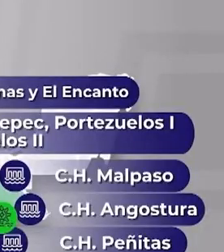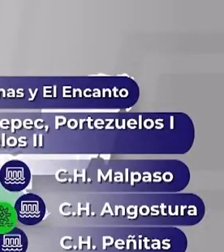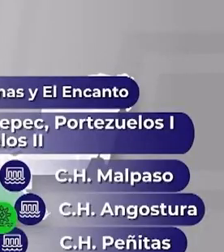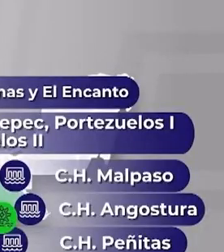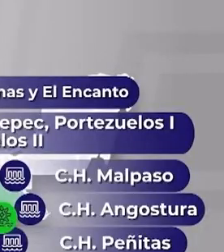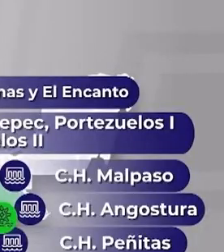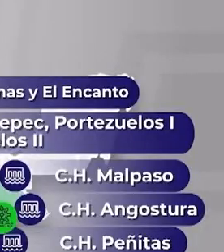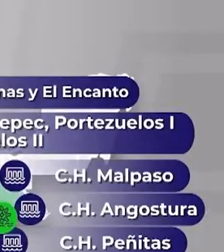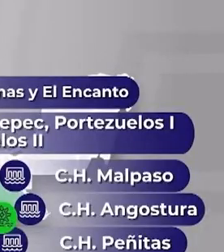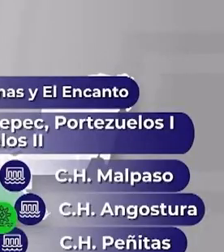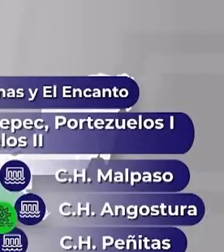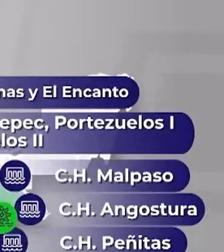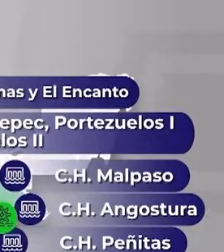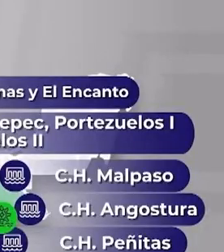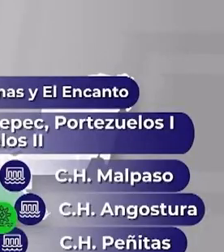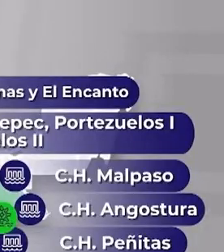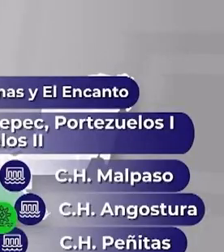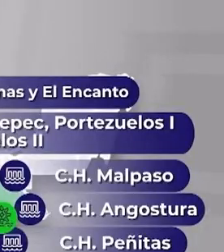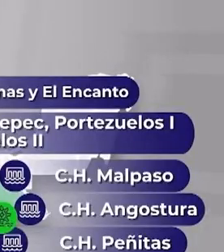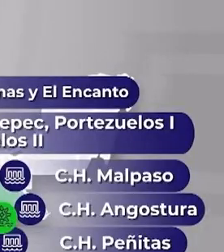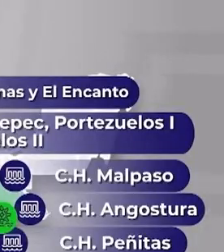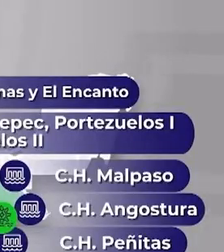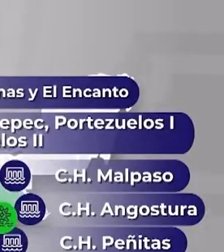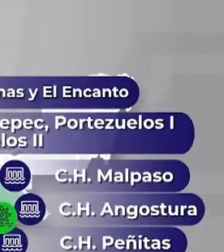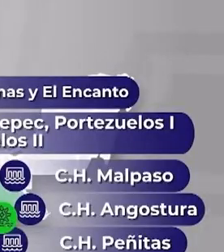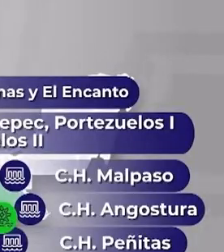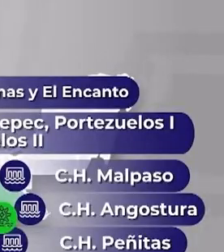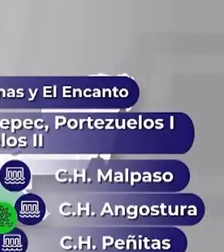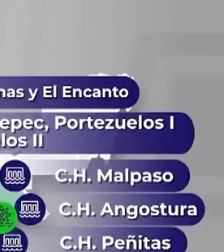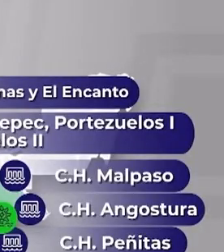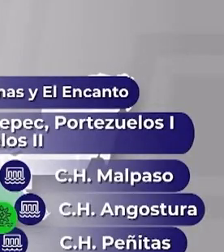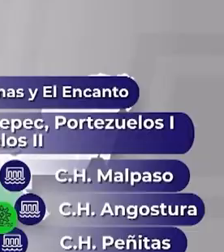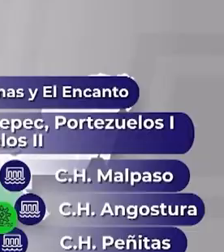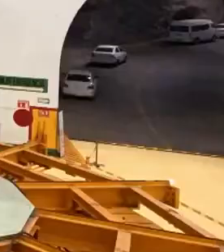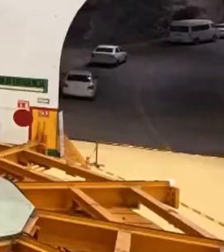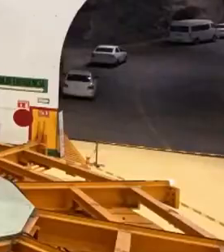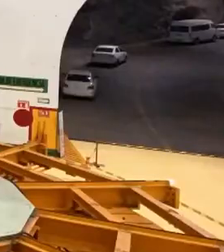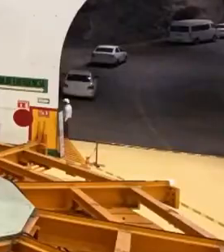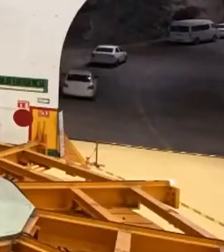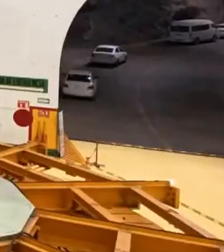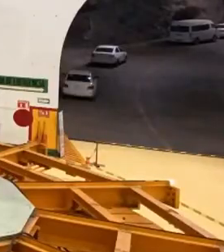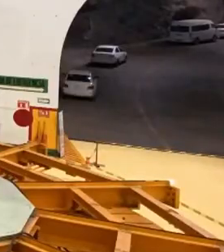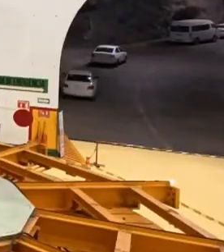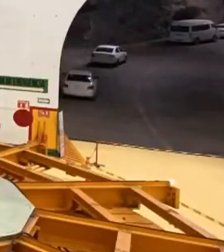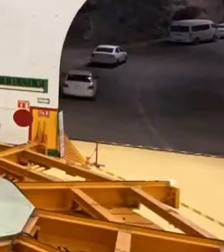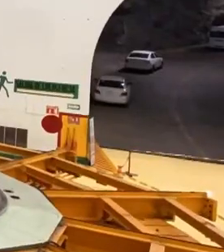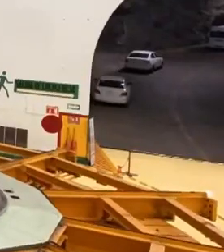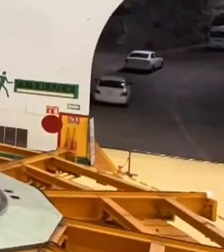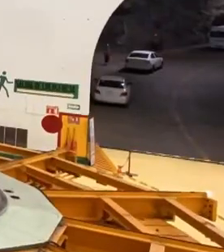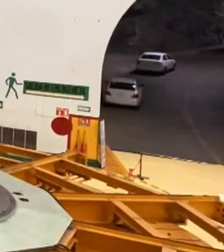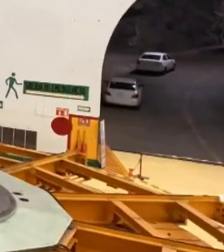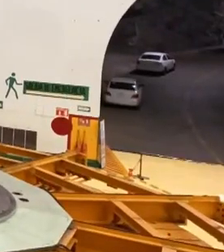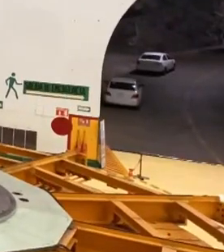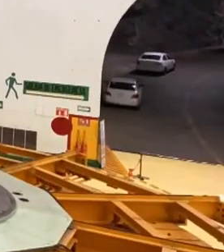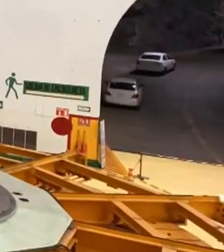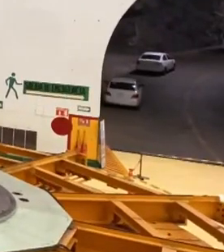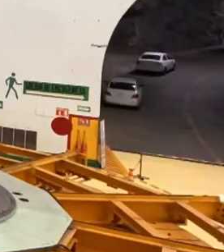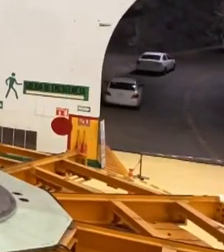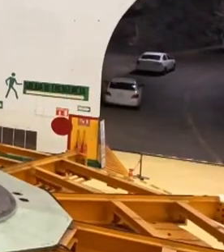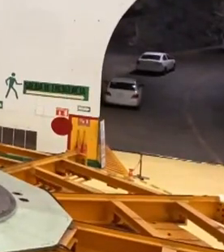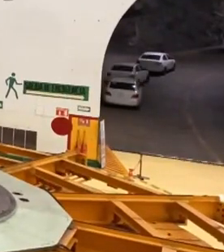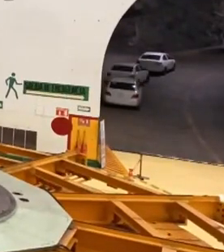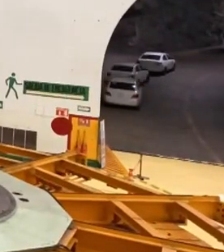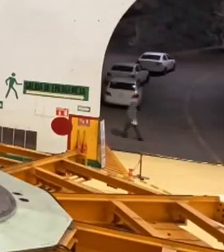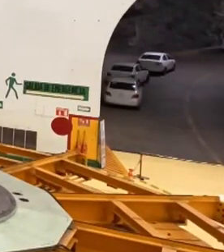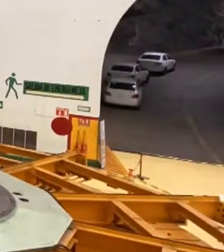Asimismo, se modernizan 16 centrales hidroeléctricas a través de la renovación y sustitución de sus equipos principales.